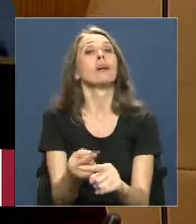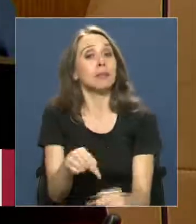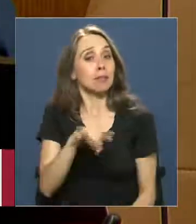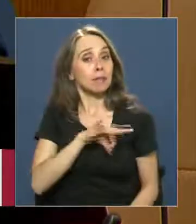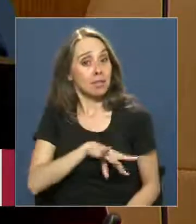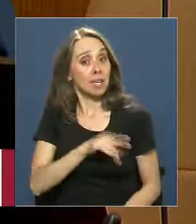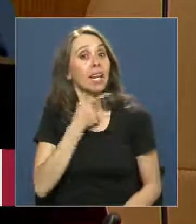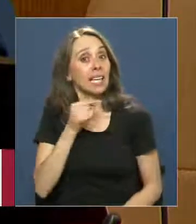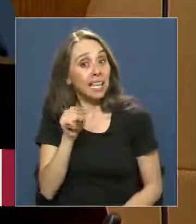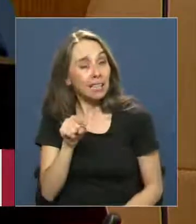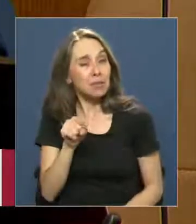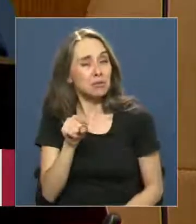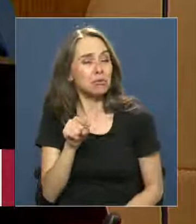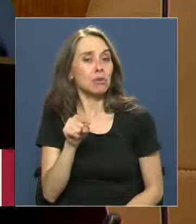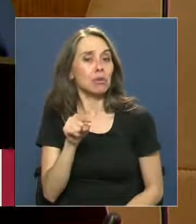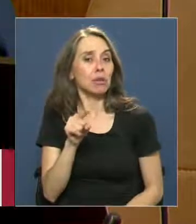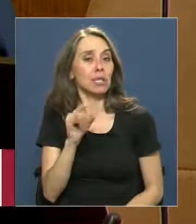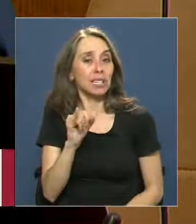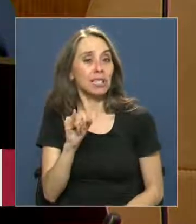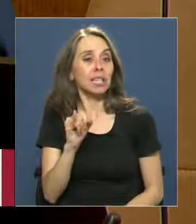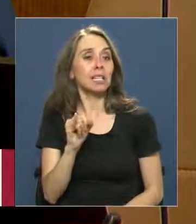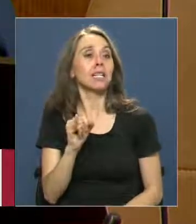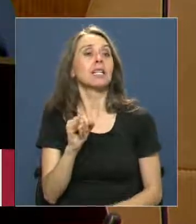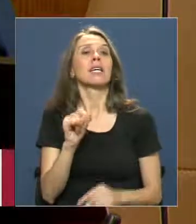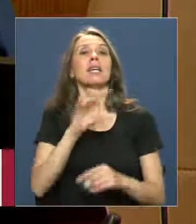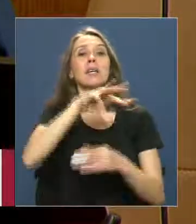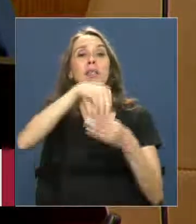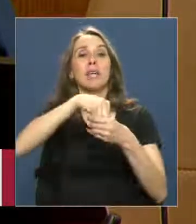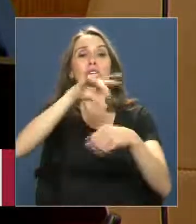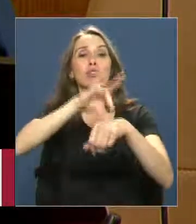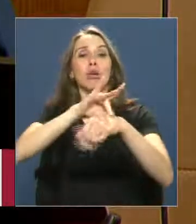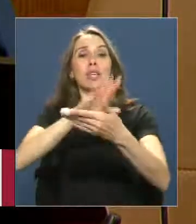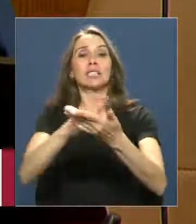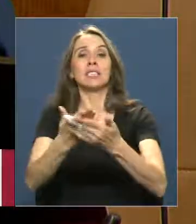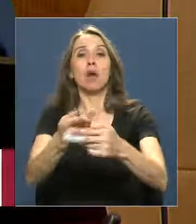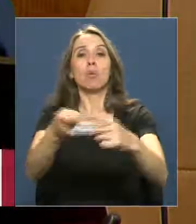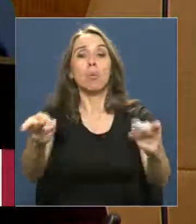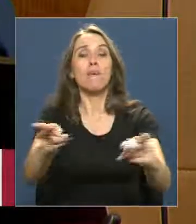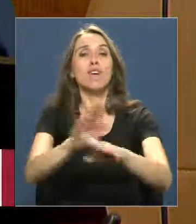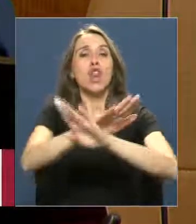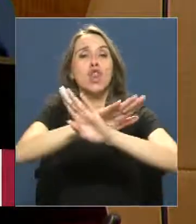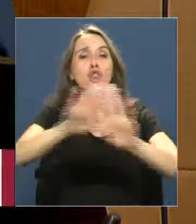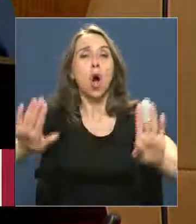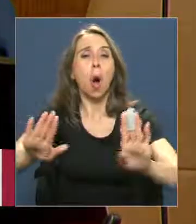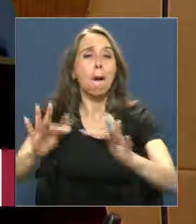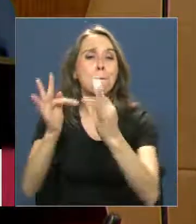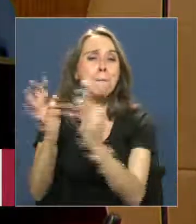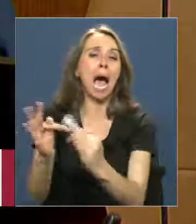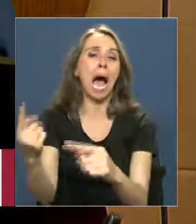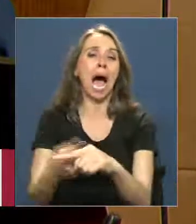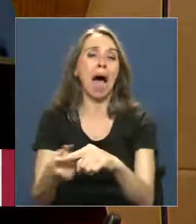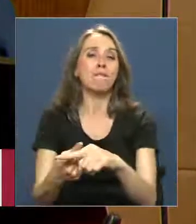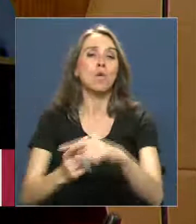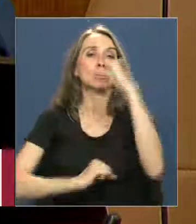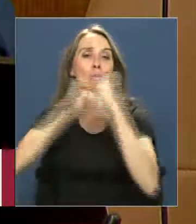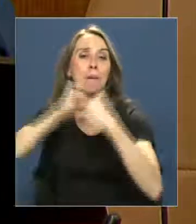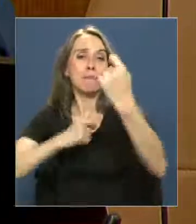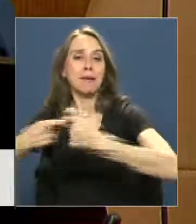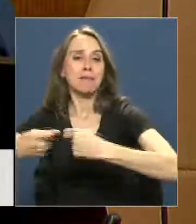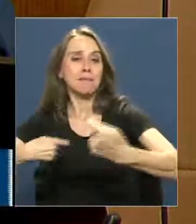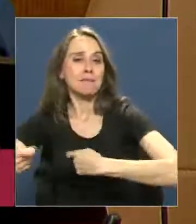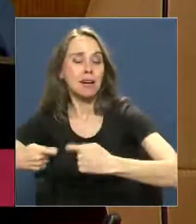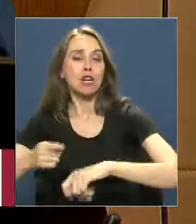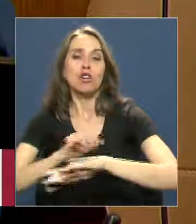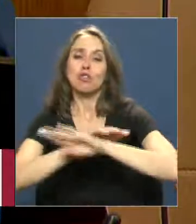nuestro país y sobre todo instalado en la salud pública. No más abusos del mercado, no más